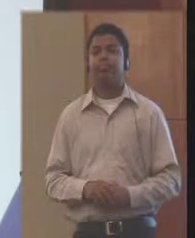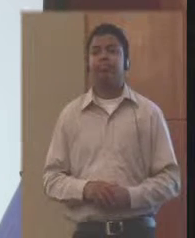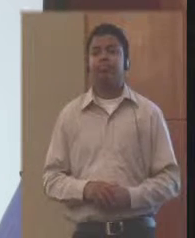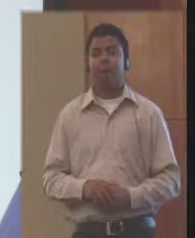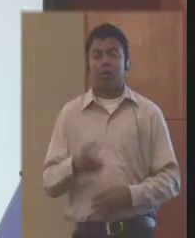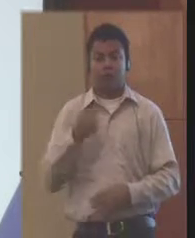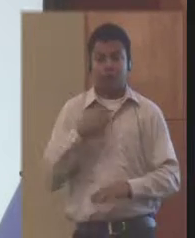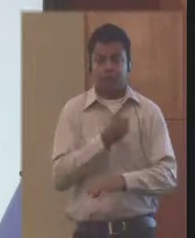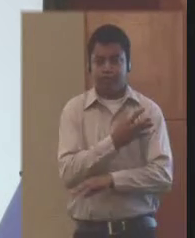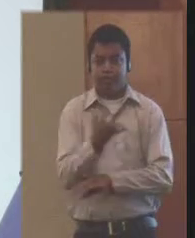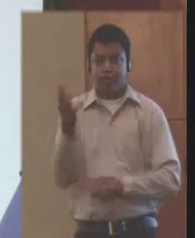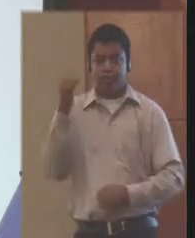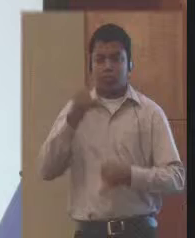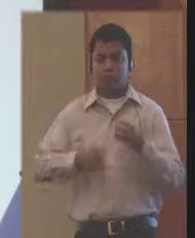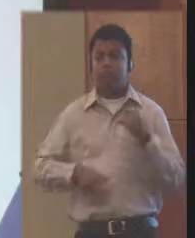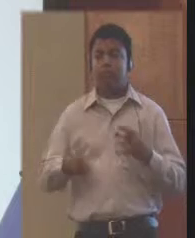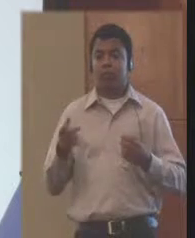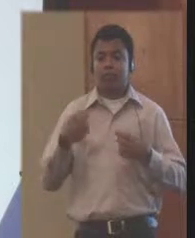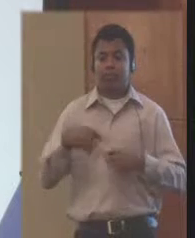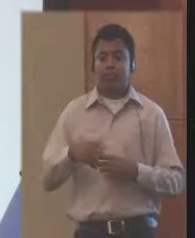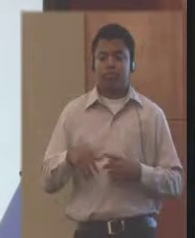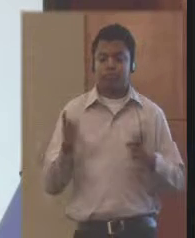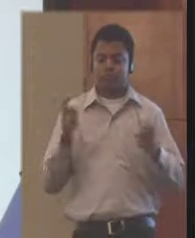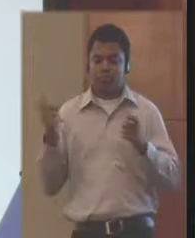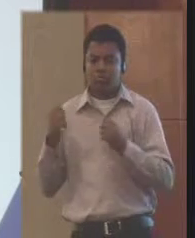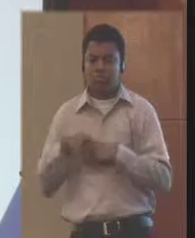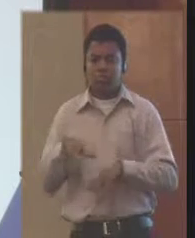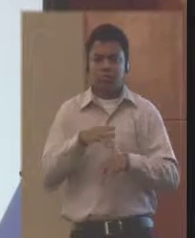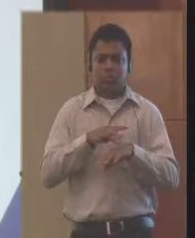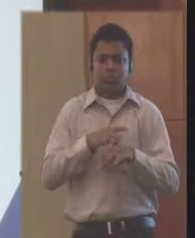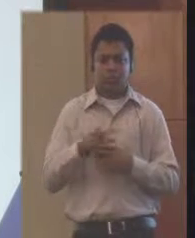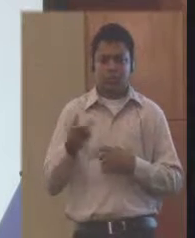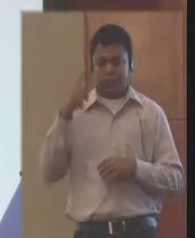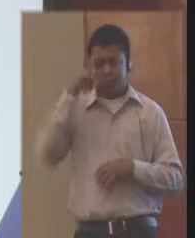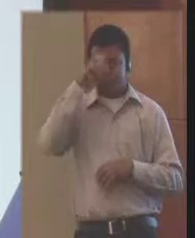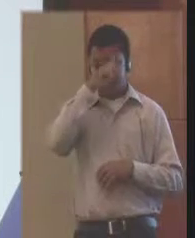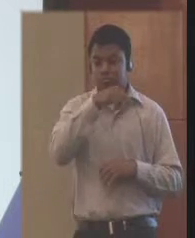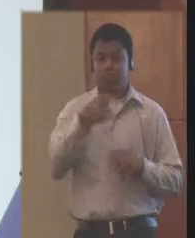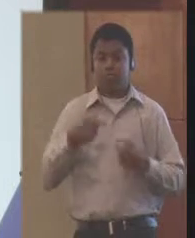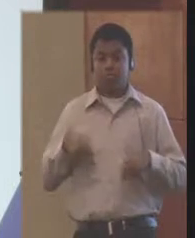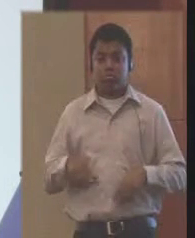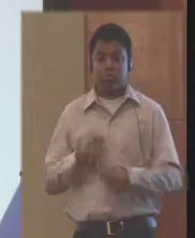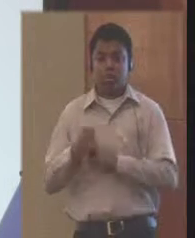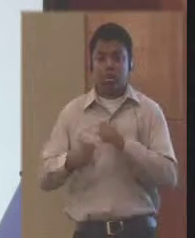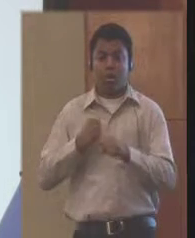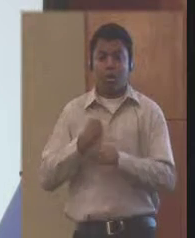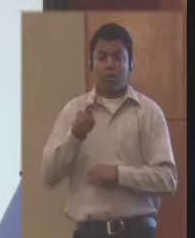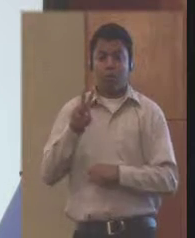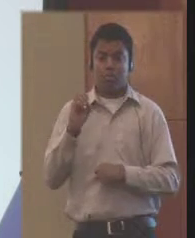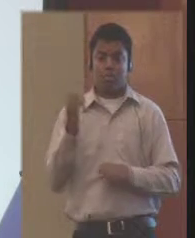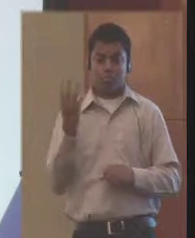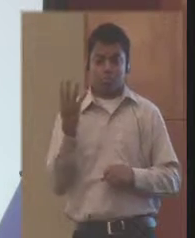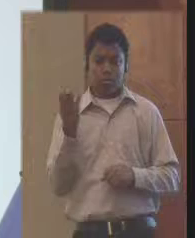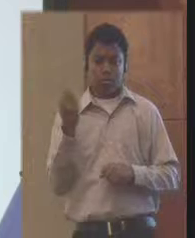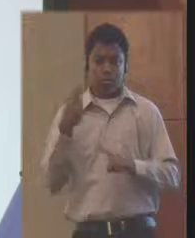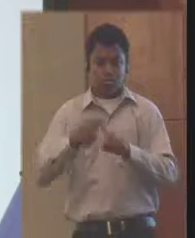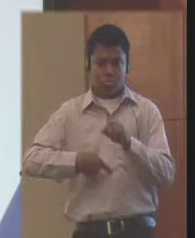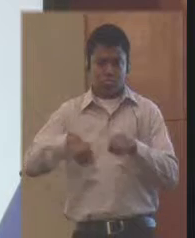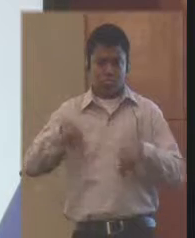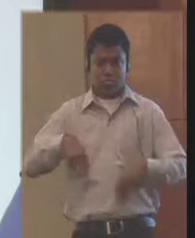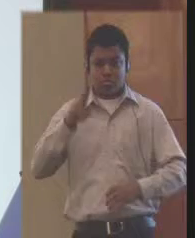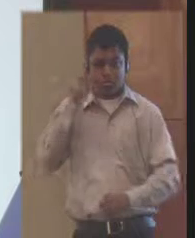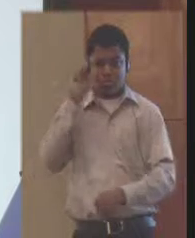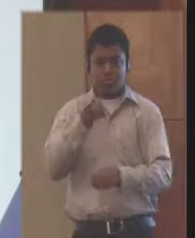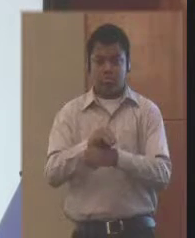como recomendación sobre la gobernabilidad de riesgos críticos, que fue este mes, bajo